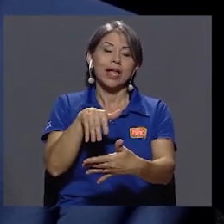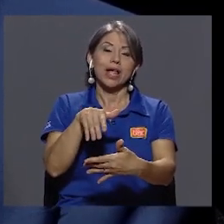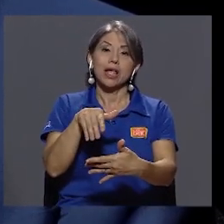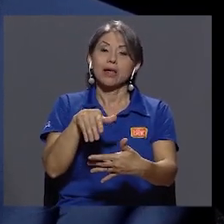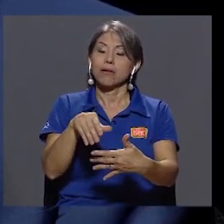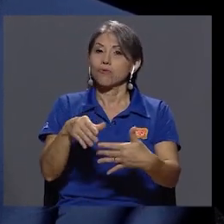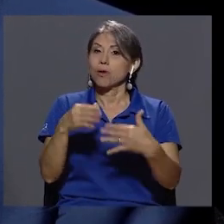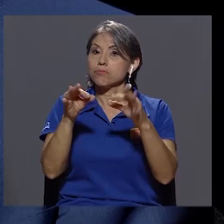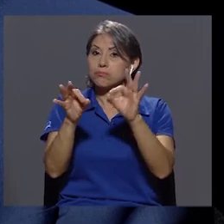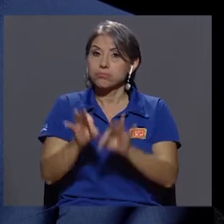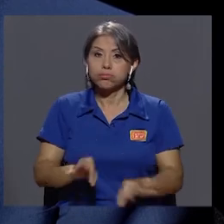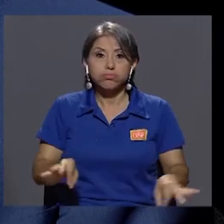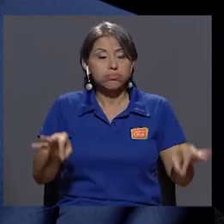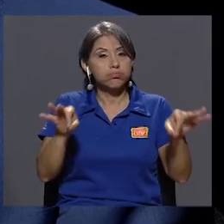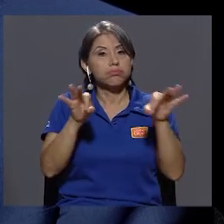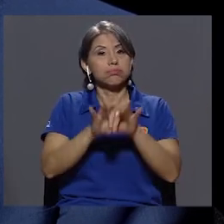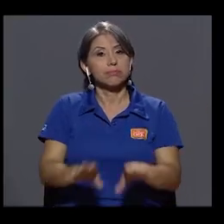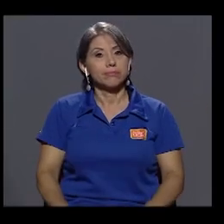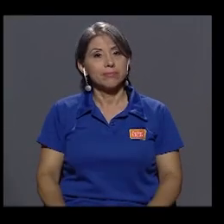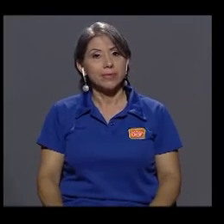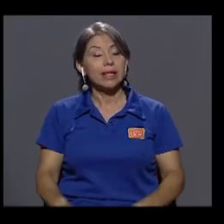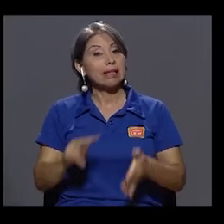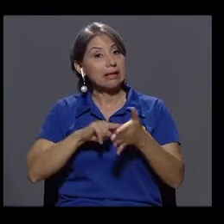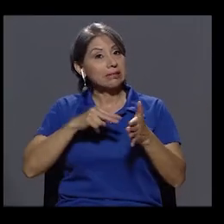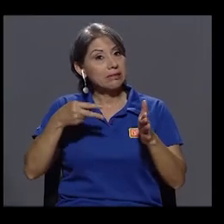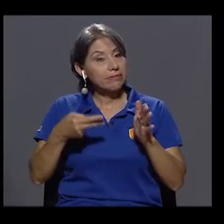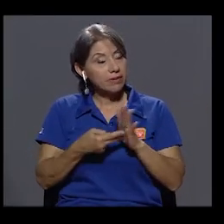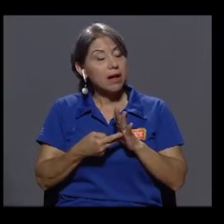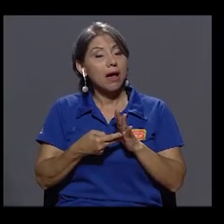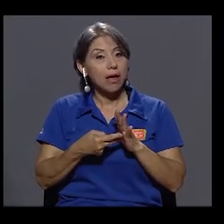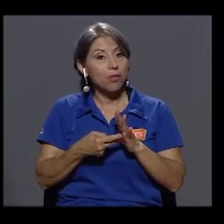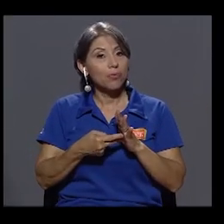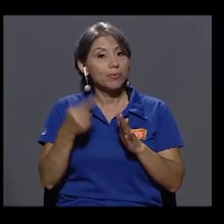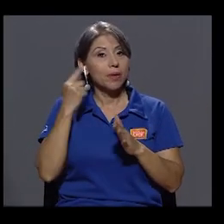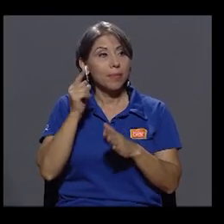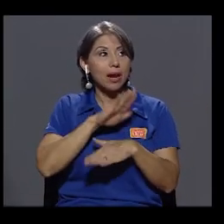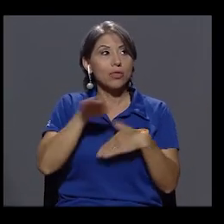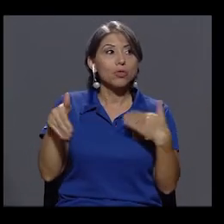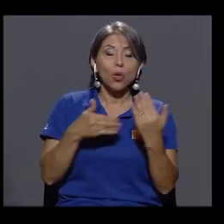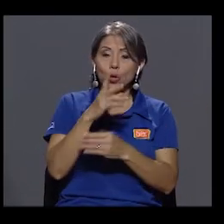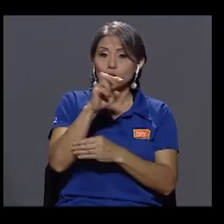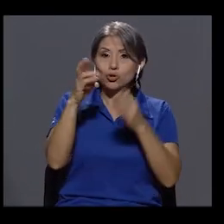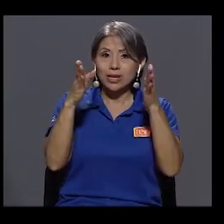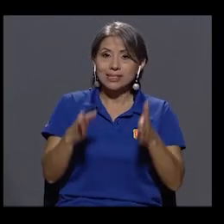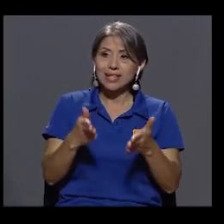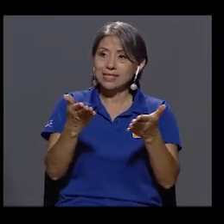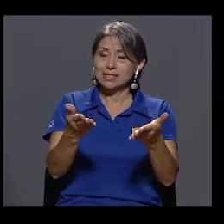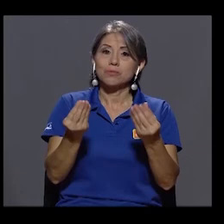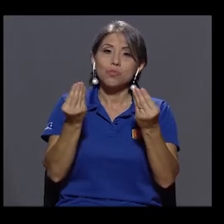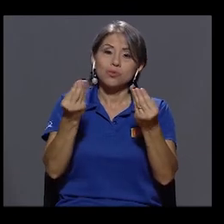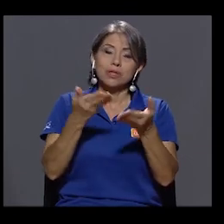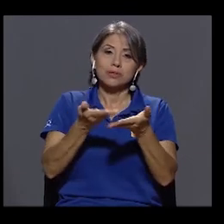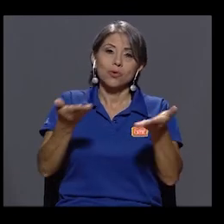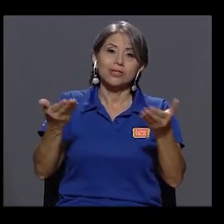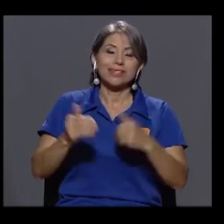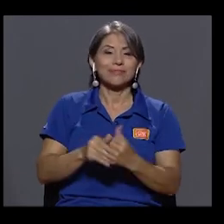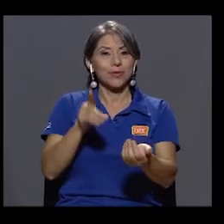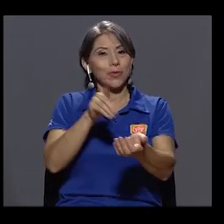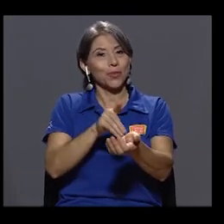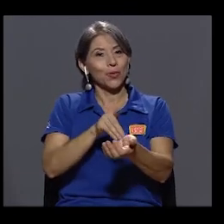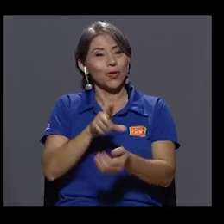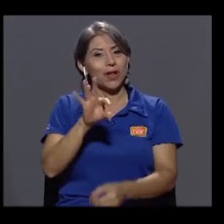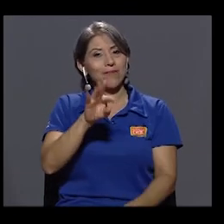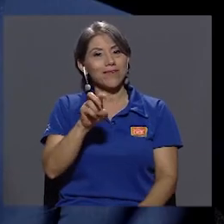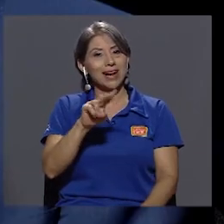que fue muy valioso también y que ha significado en consecuencia para todos los costarricenses muchas cosas doctor